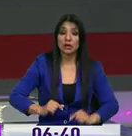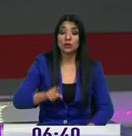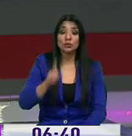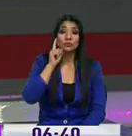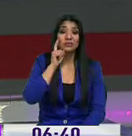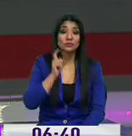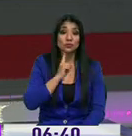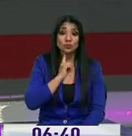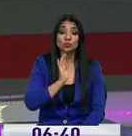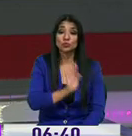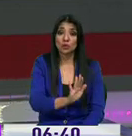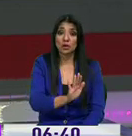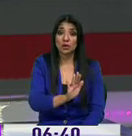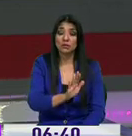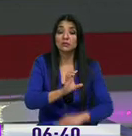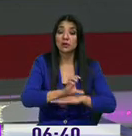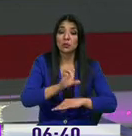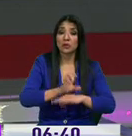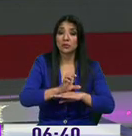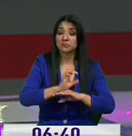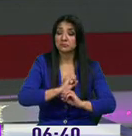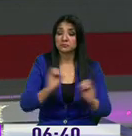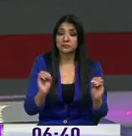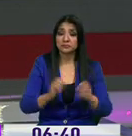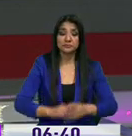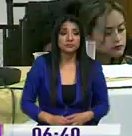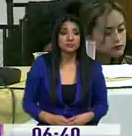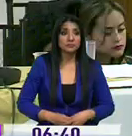y reproductiva de la población